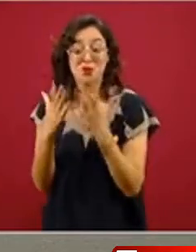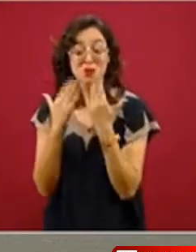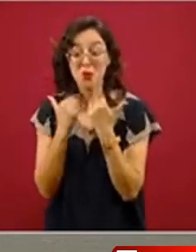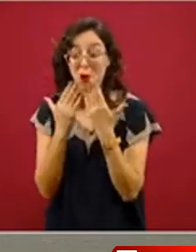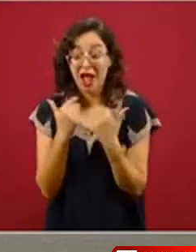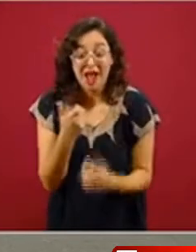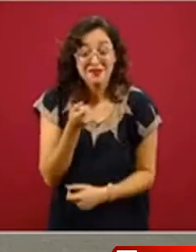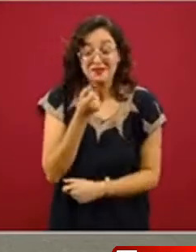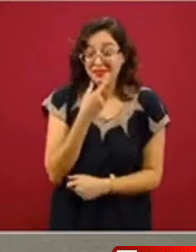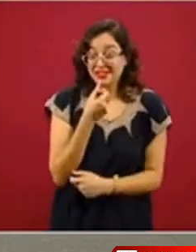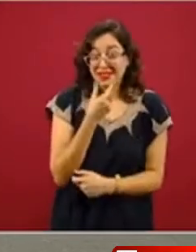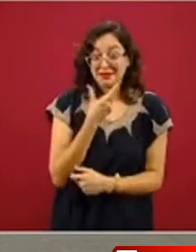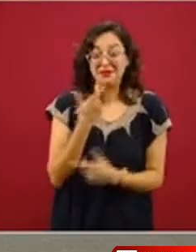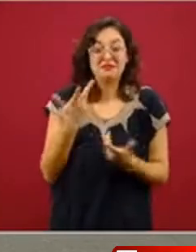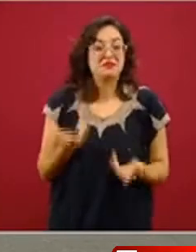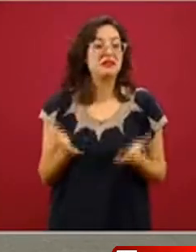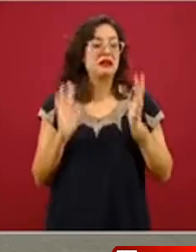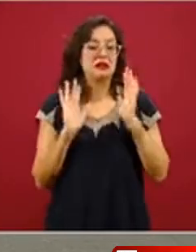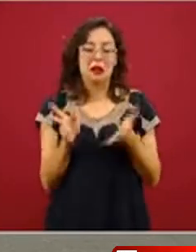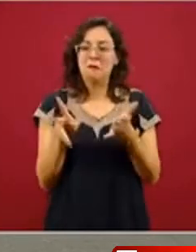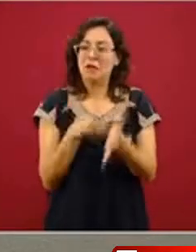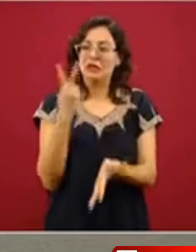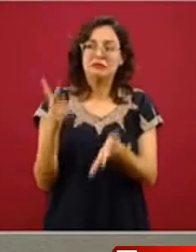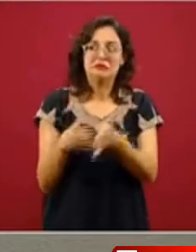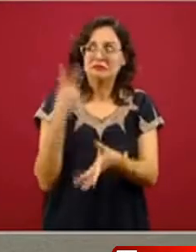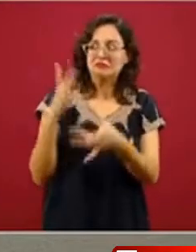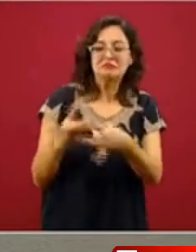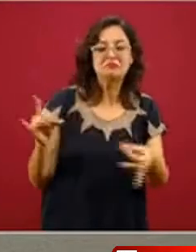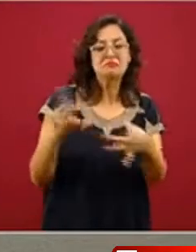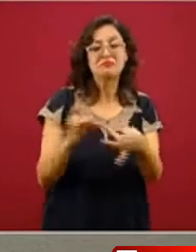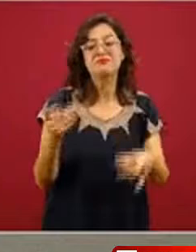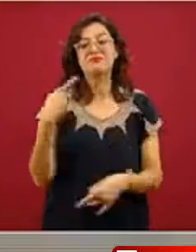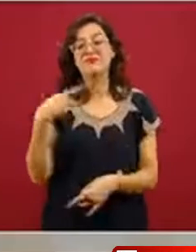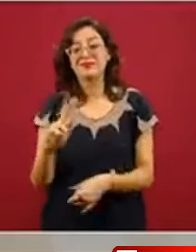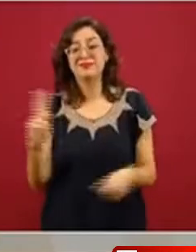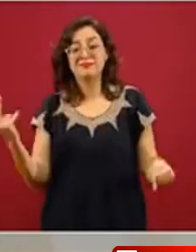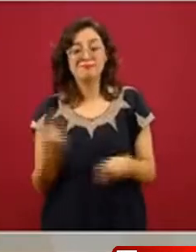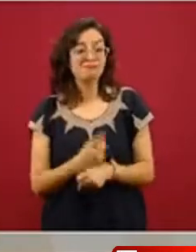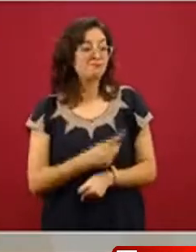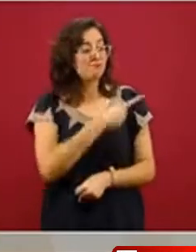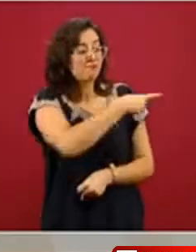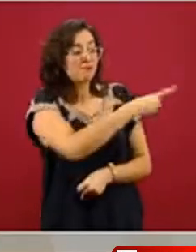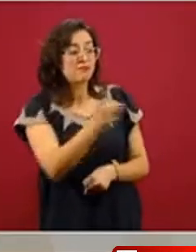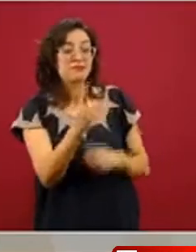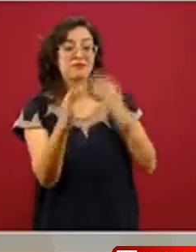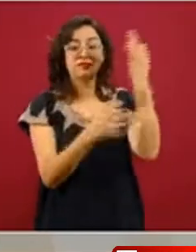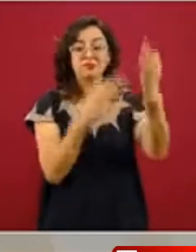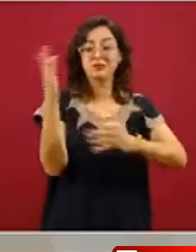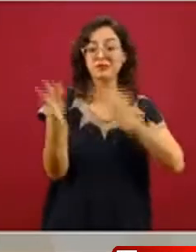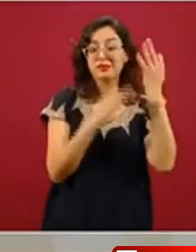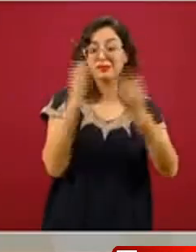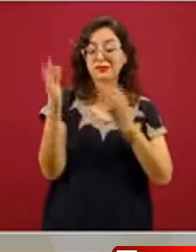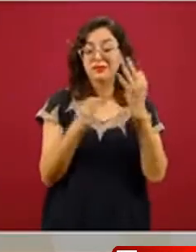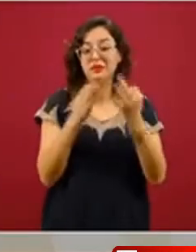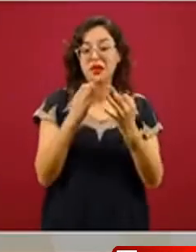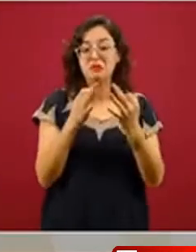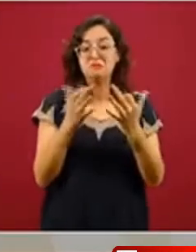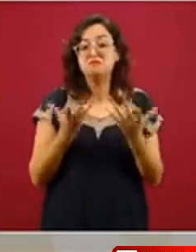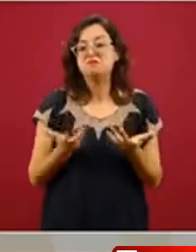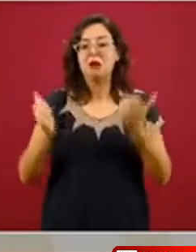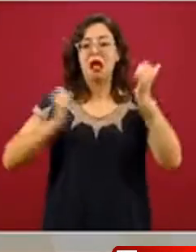la duración de la epidemia, pero efectivamente vemos un patrón donde algunos medios de comunicación quisieran no,